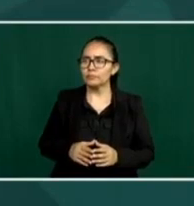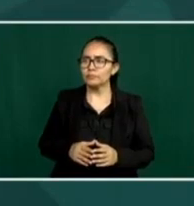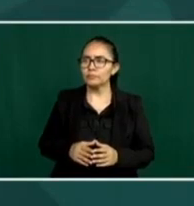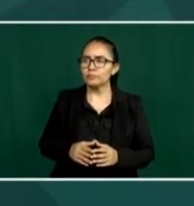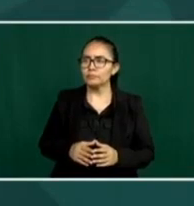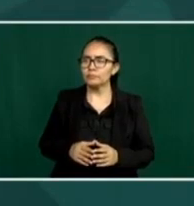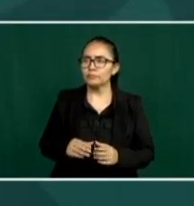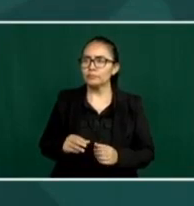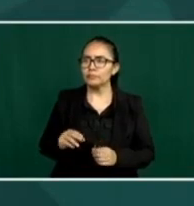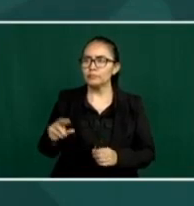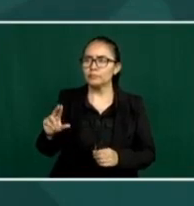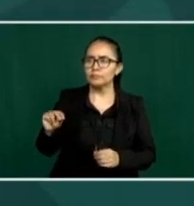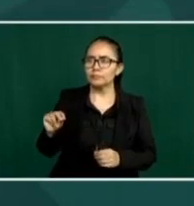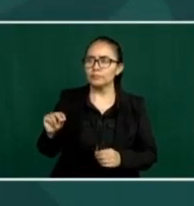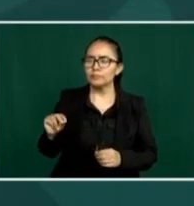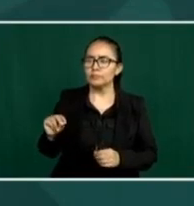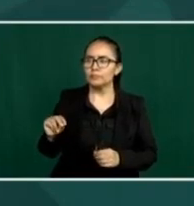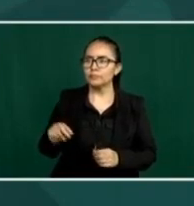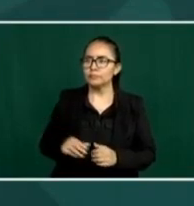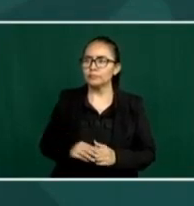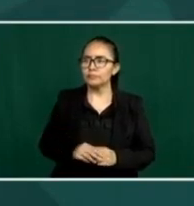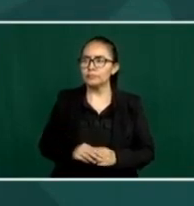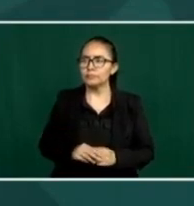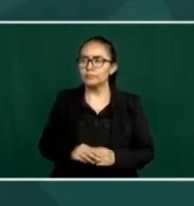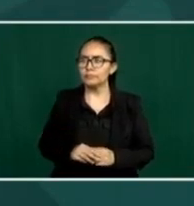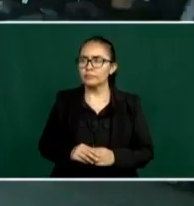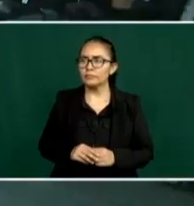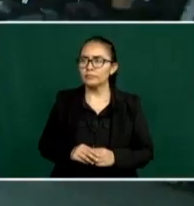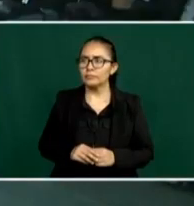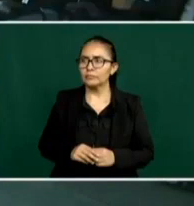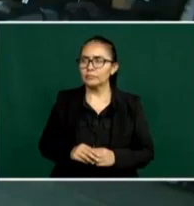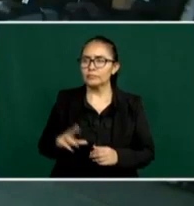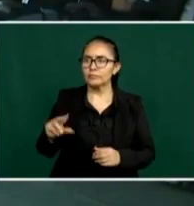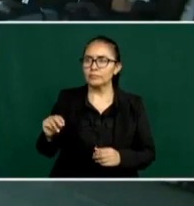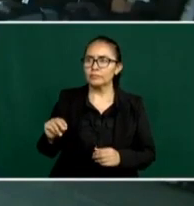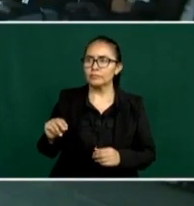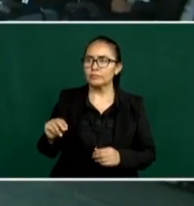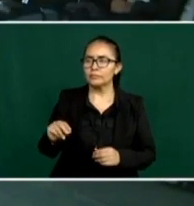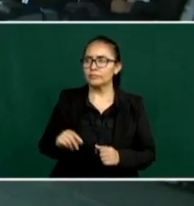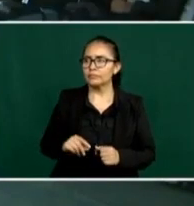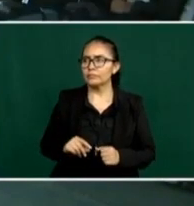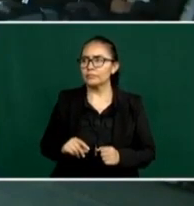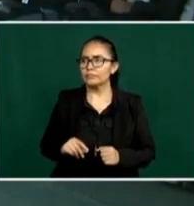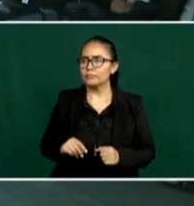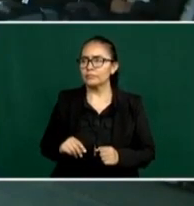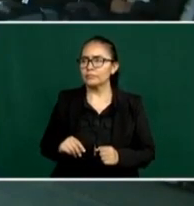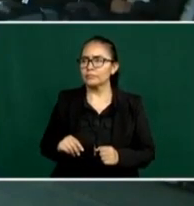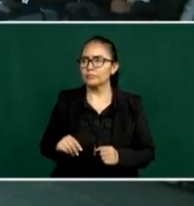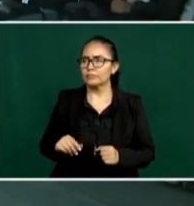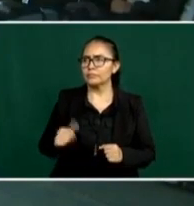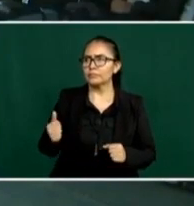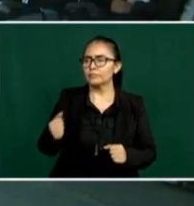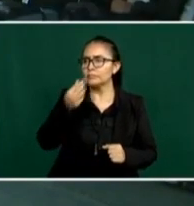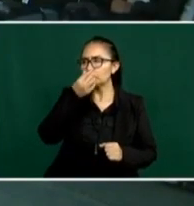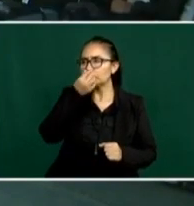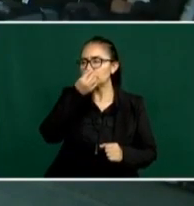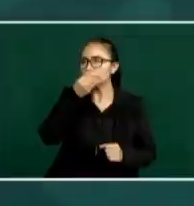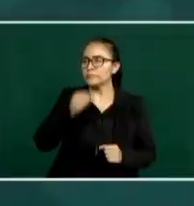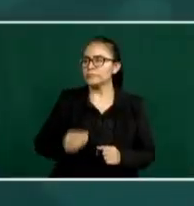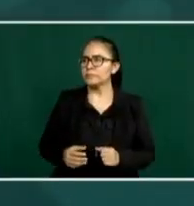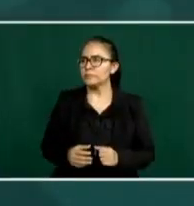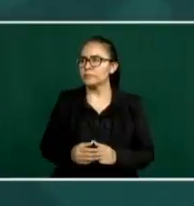no hay cuidado. Yo hago un llamado a los